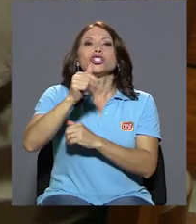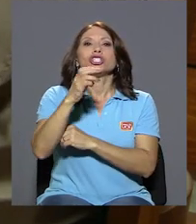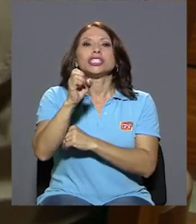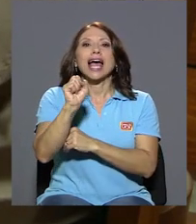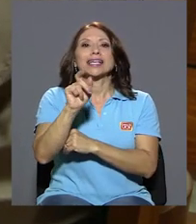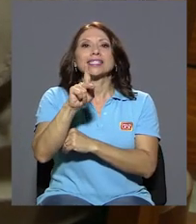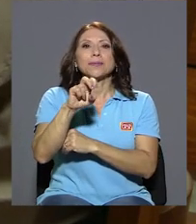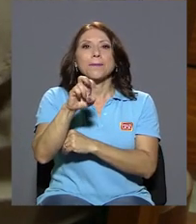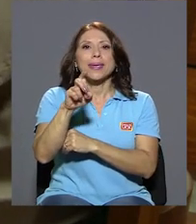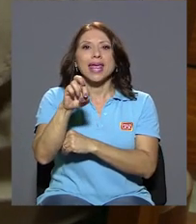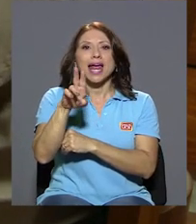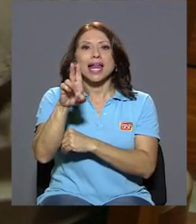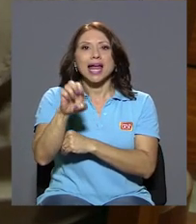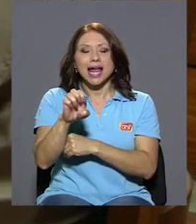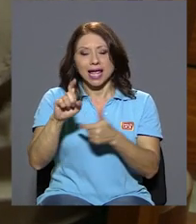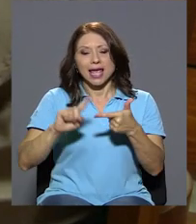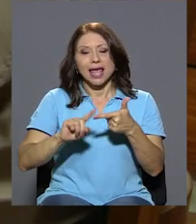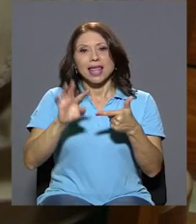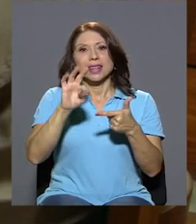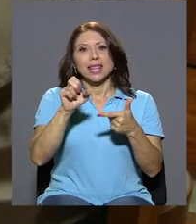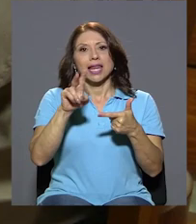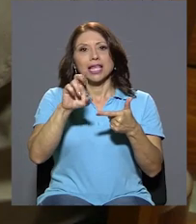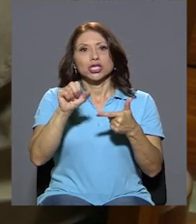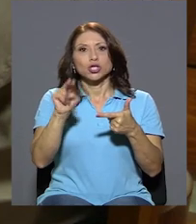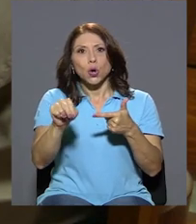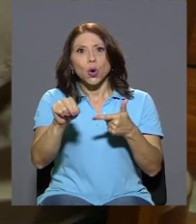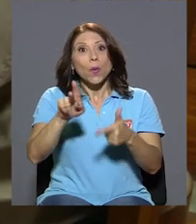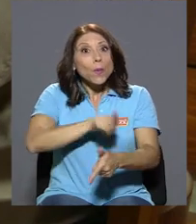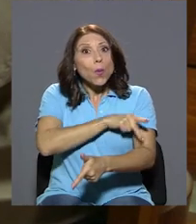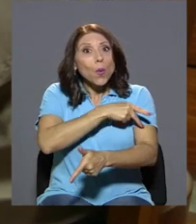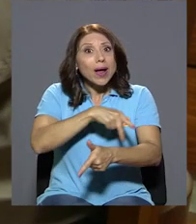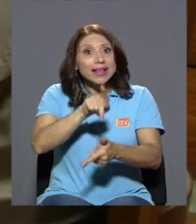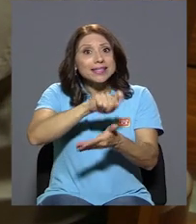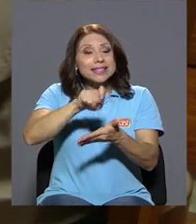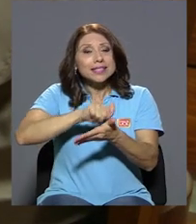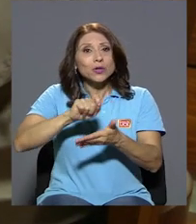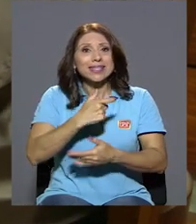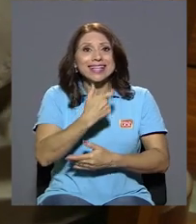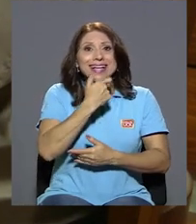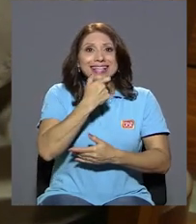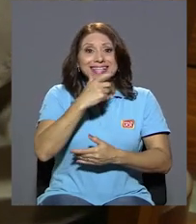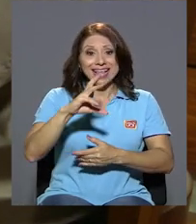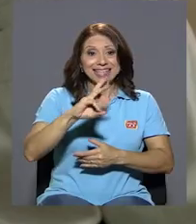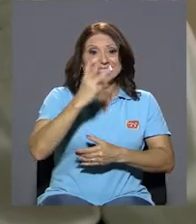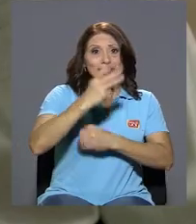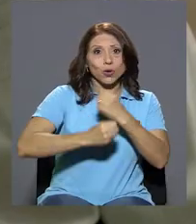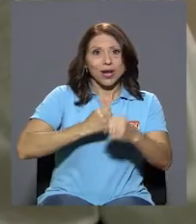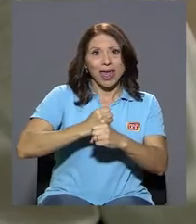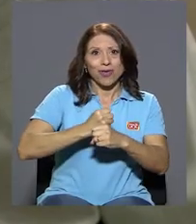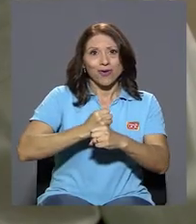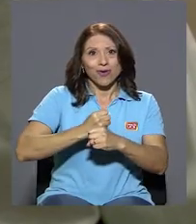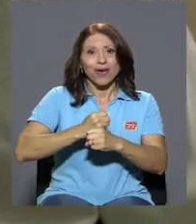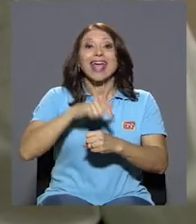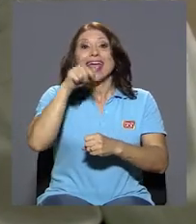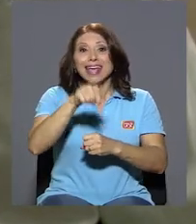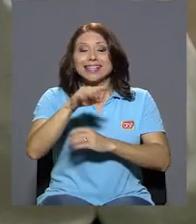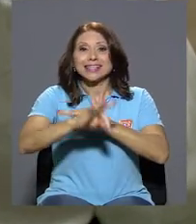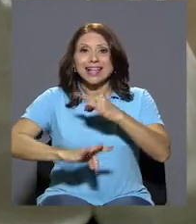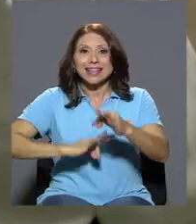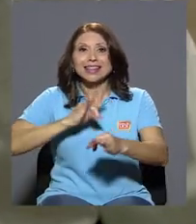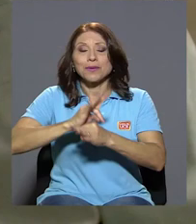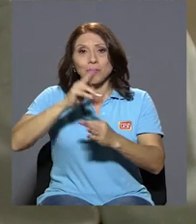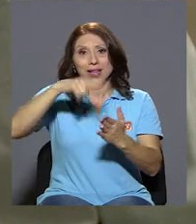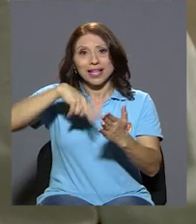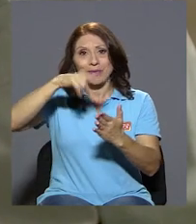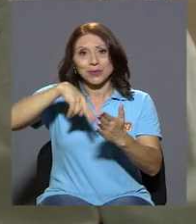de tenis son de todos los poetas y escritores ingleses en sexto grado a partir de quinto y sexto grado eso era el